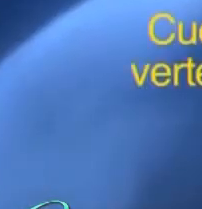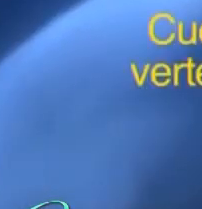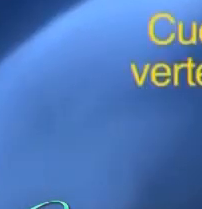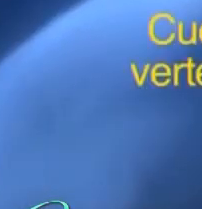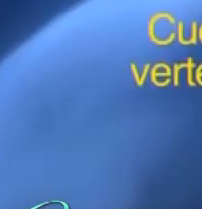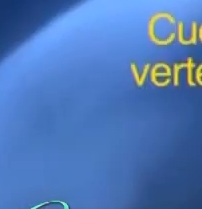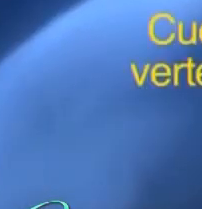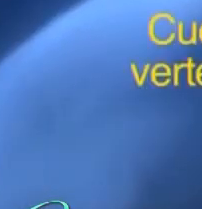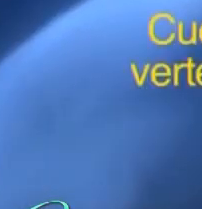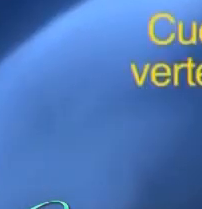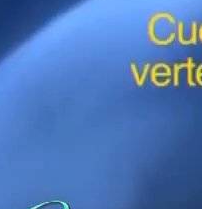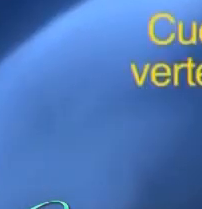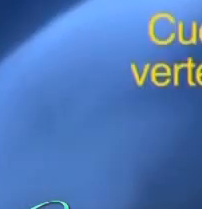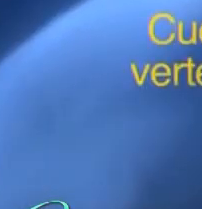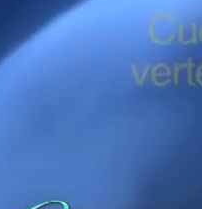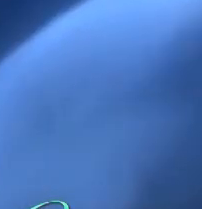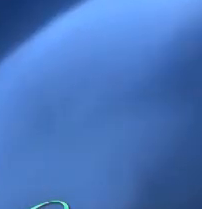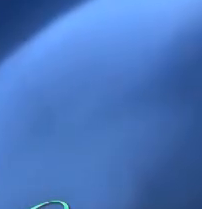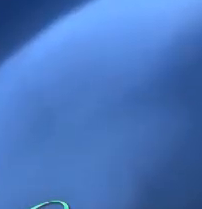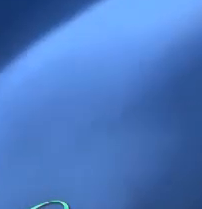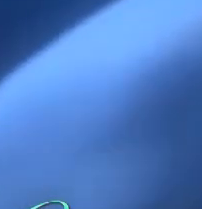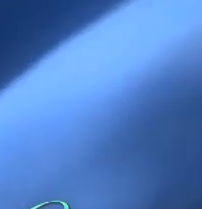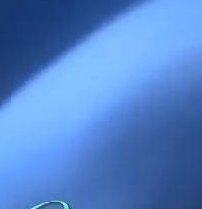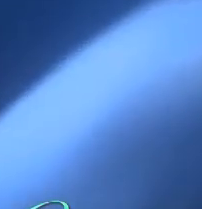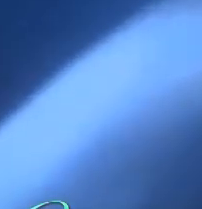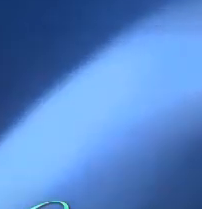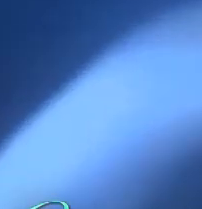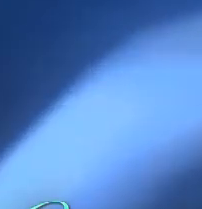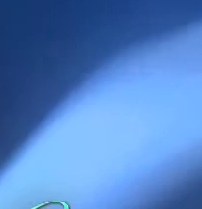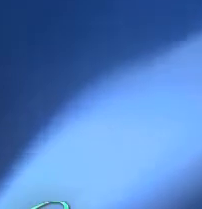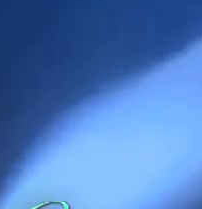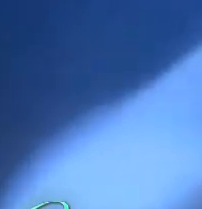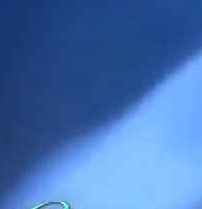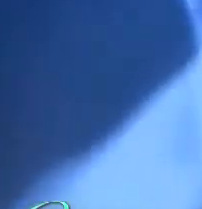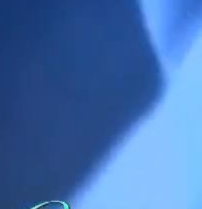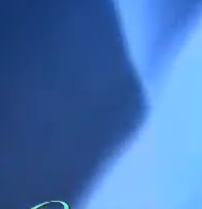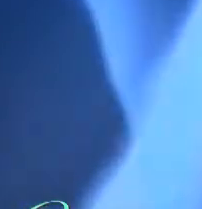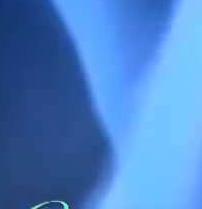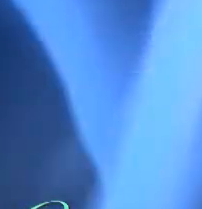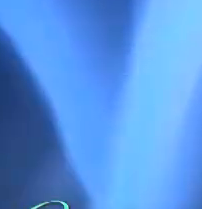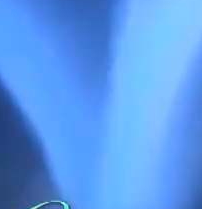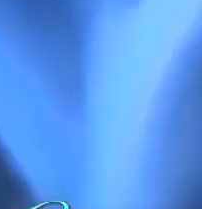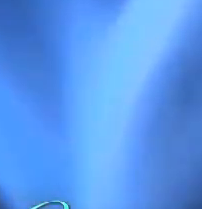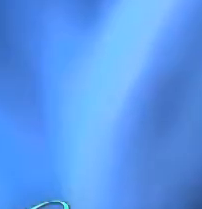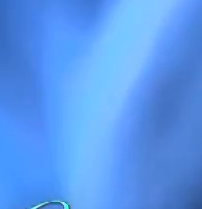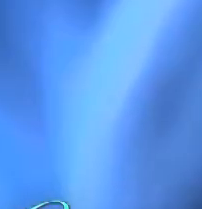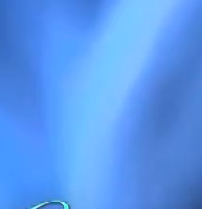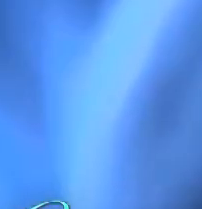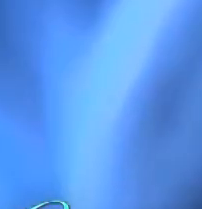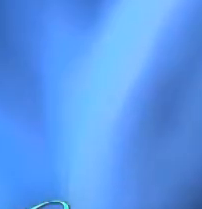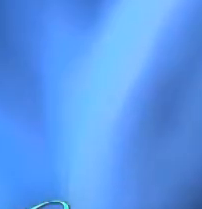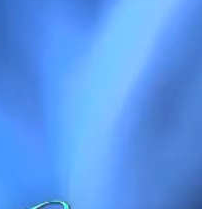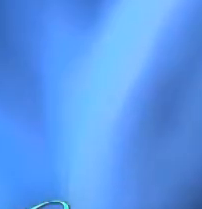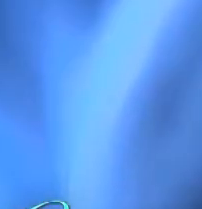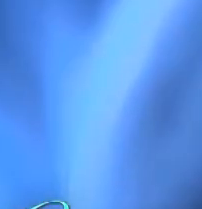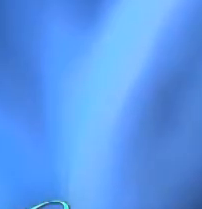amarillito, zapote a los lados, son los nervios que salen de eso, del centro que se ve, que es la médula